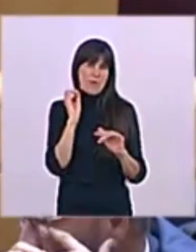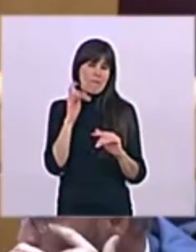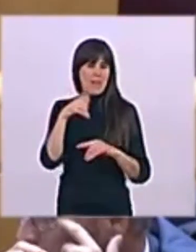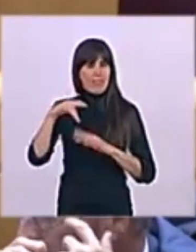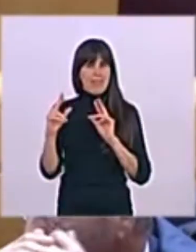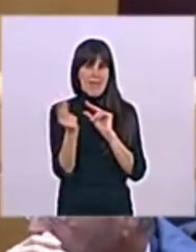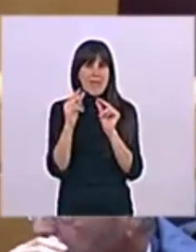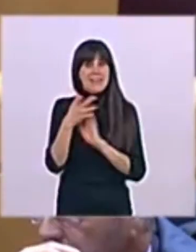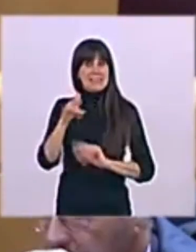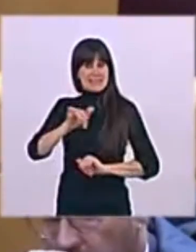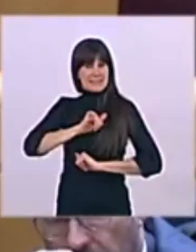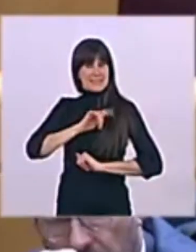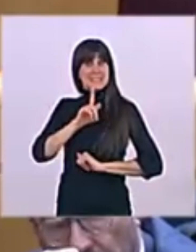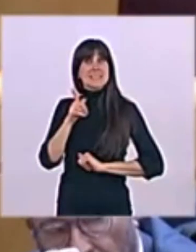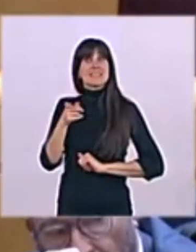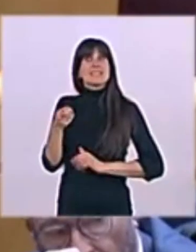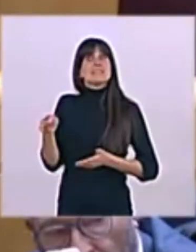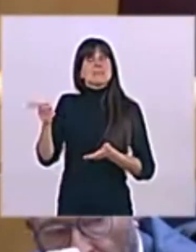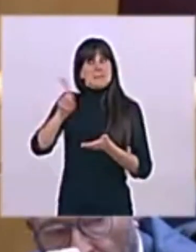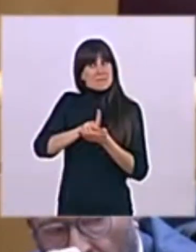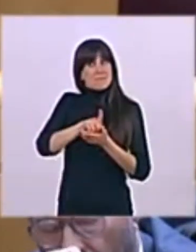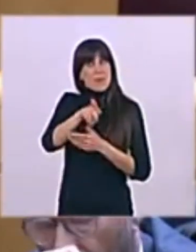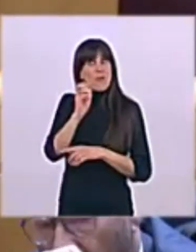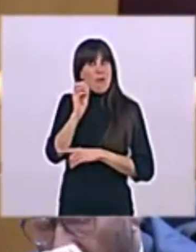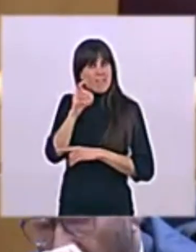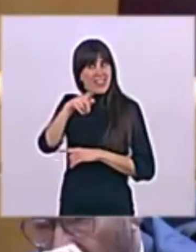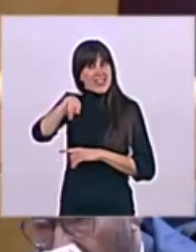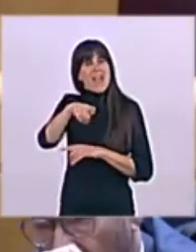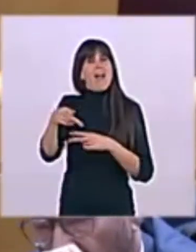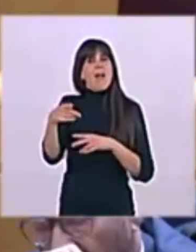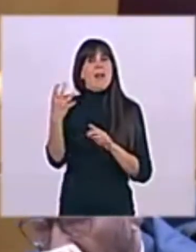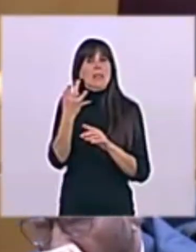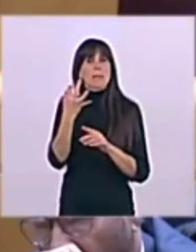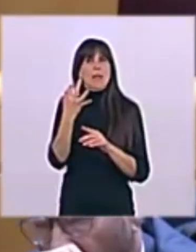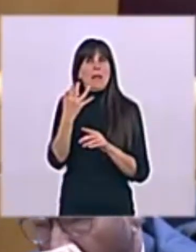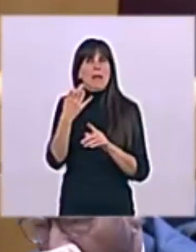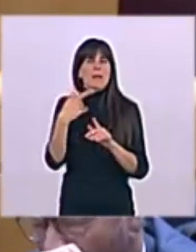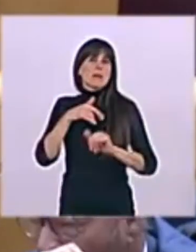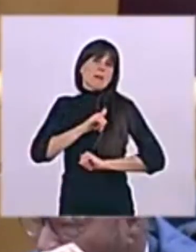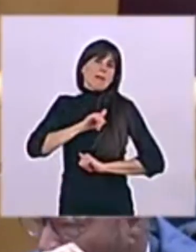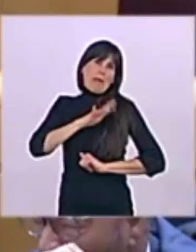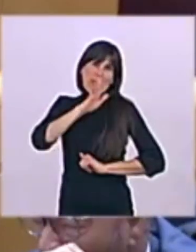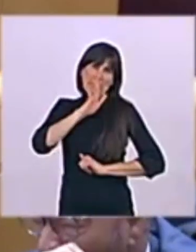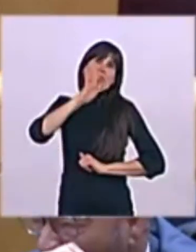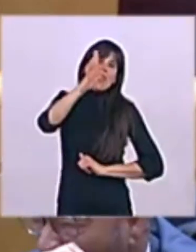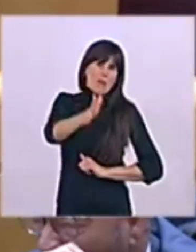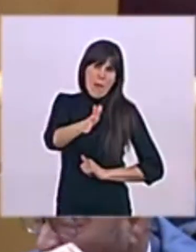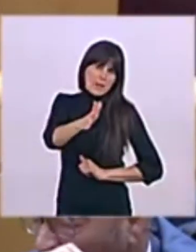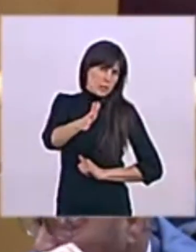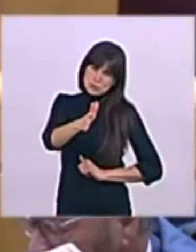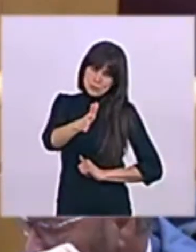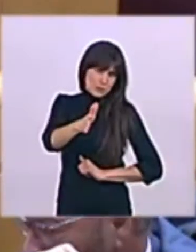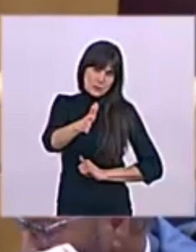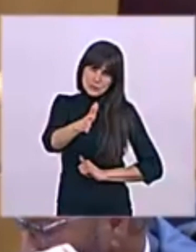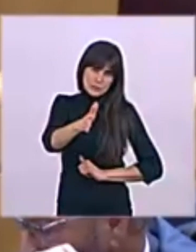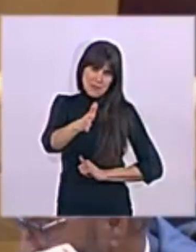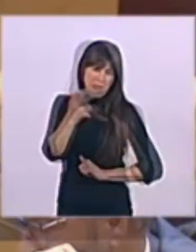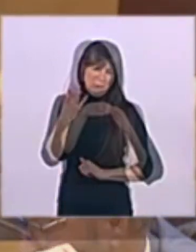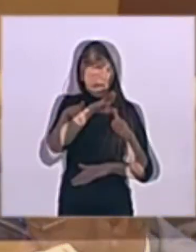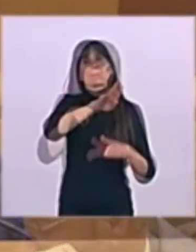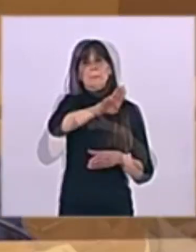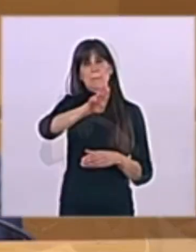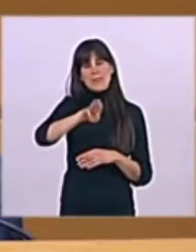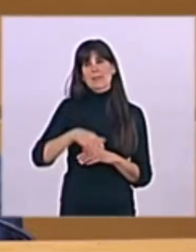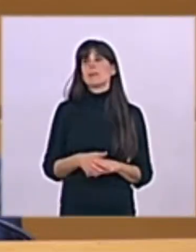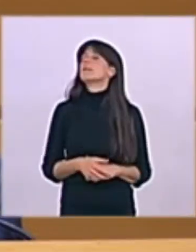No tenga que transcurrir cinco años Y sufrir Esta gestión Que tenemos que realizar En Canarias Con tanta presión